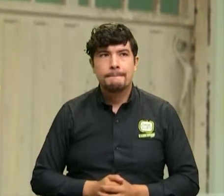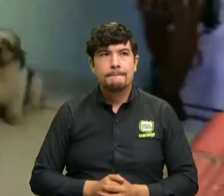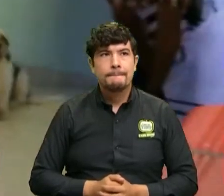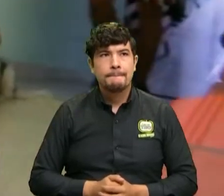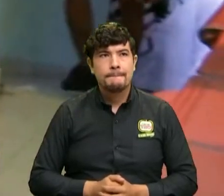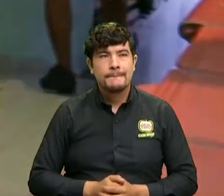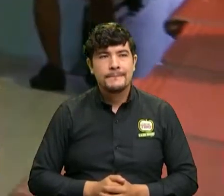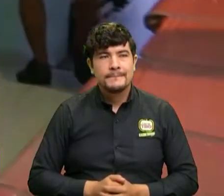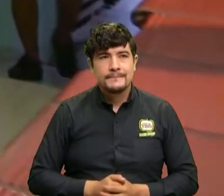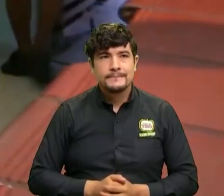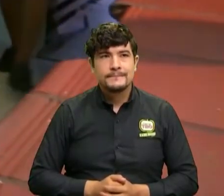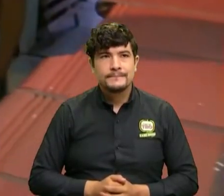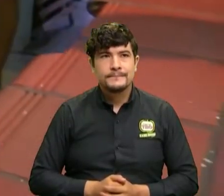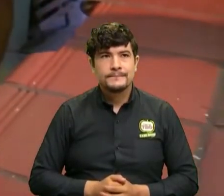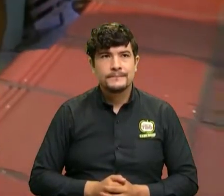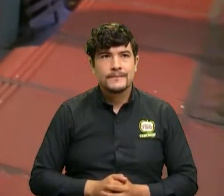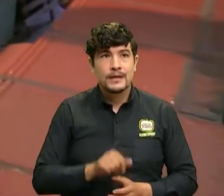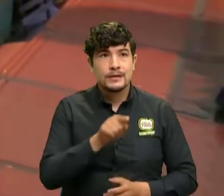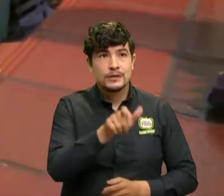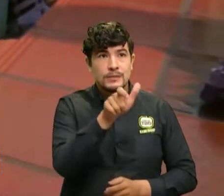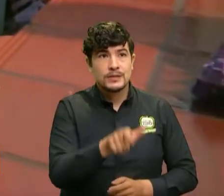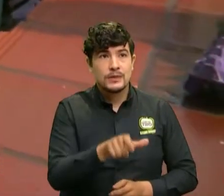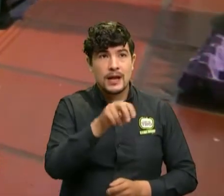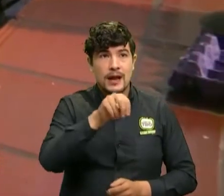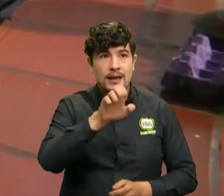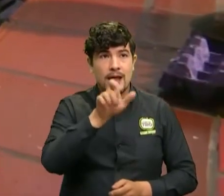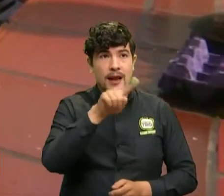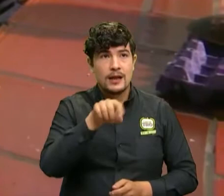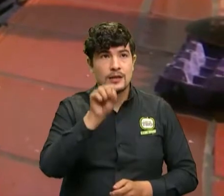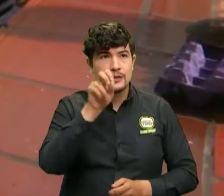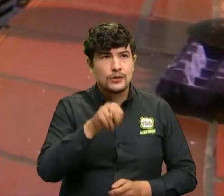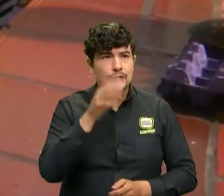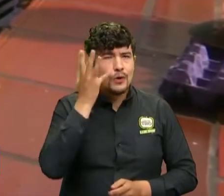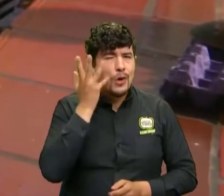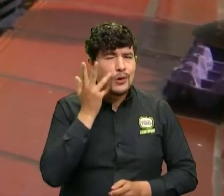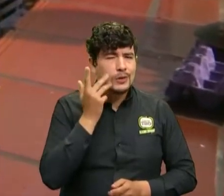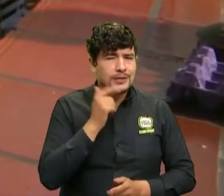compañeros. Cada mañana Nelson se levanta con una sonrisa en su rostro y